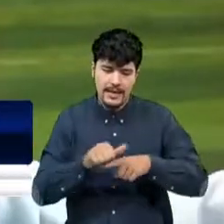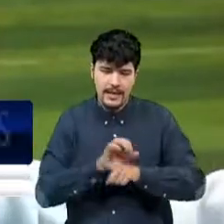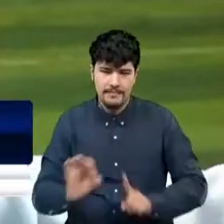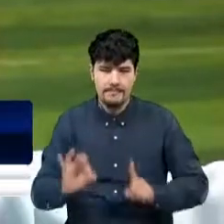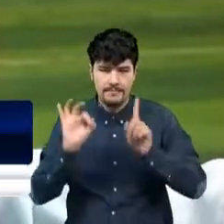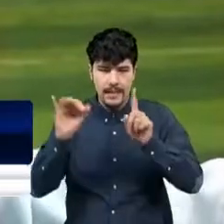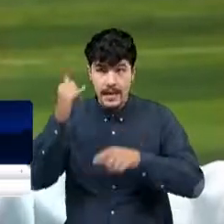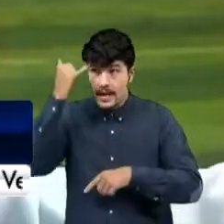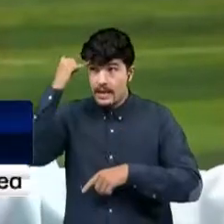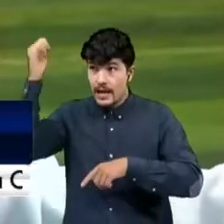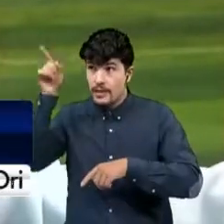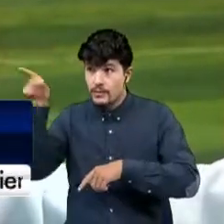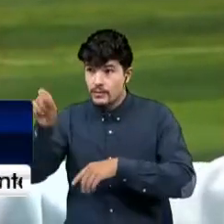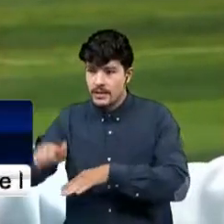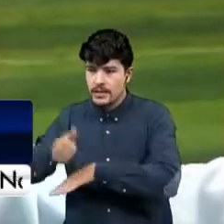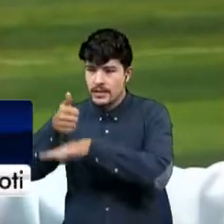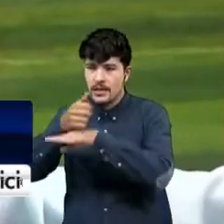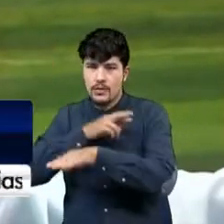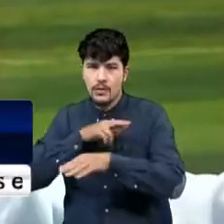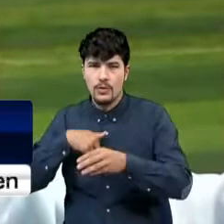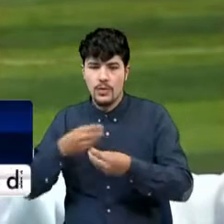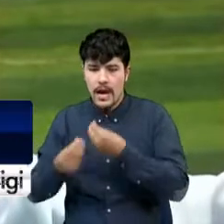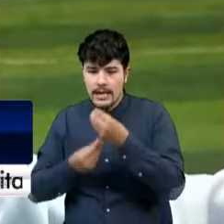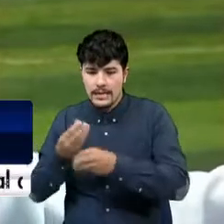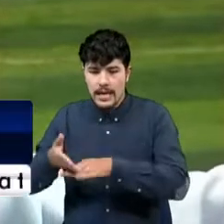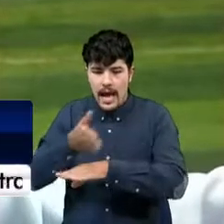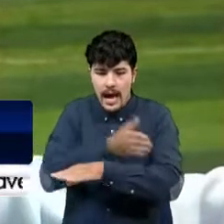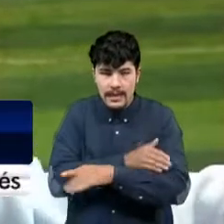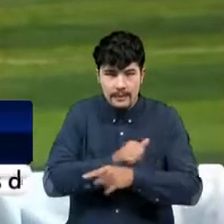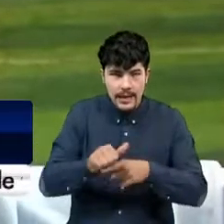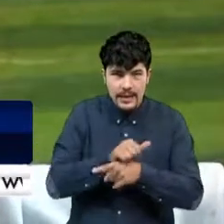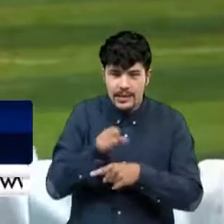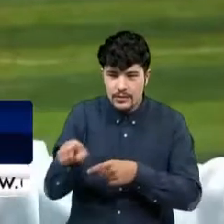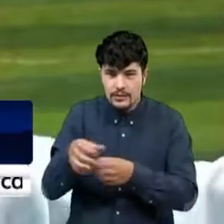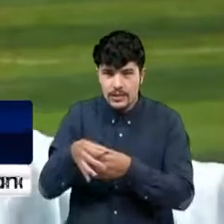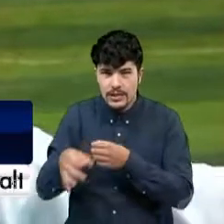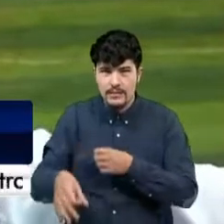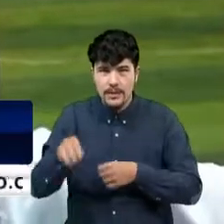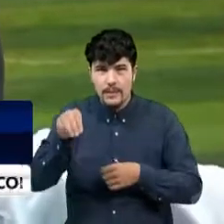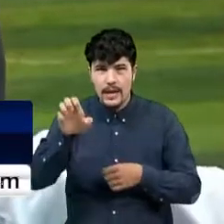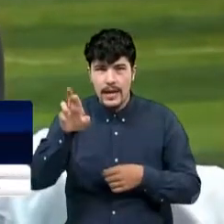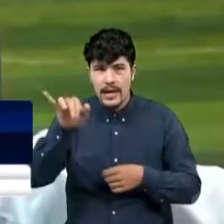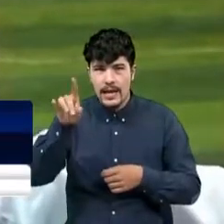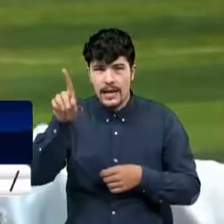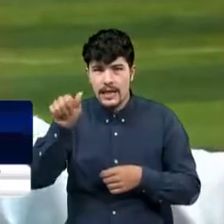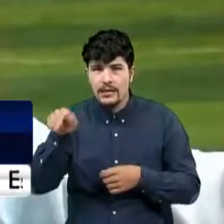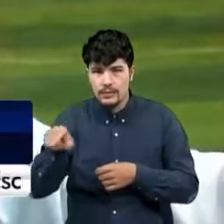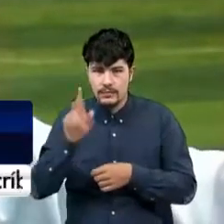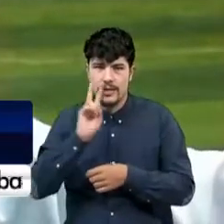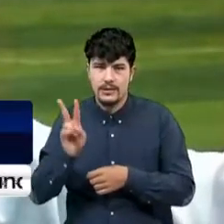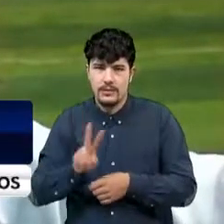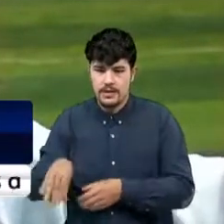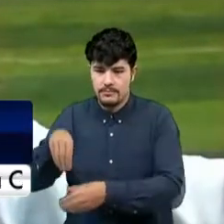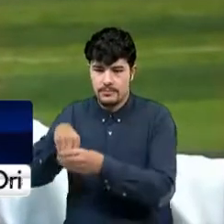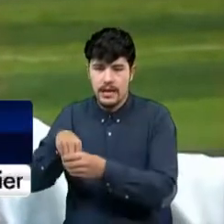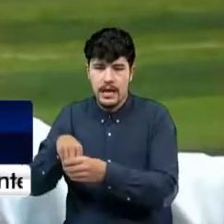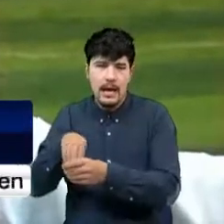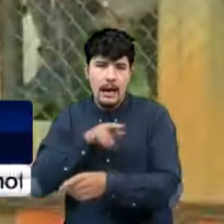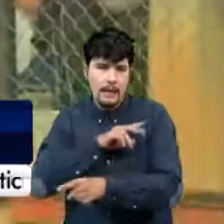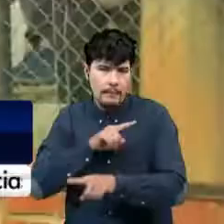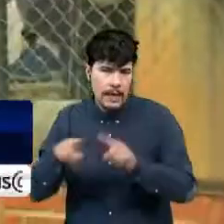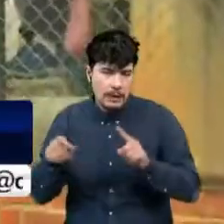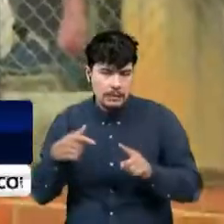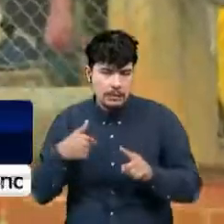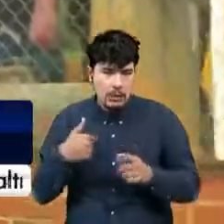presidente conjuntamente es tratar de hacer una pretemporada en mérida por lo que tengo entendido estamos en busca de tratar de ultimar los detalles